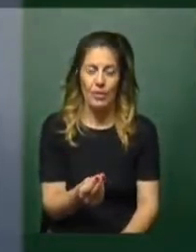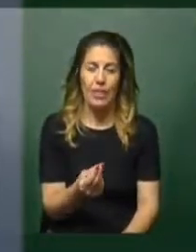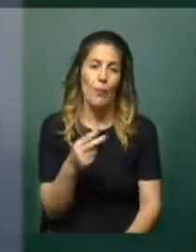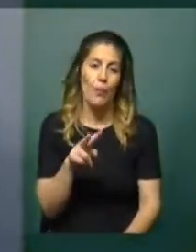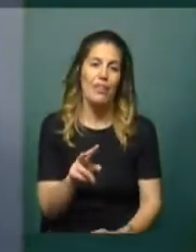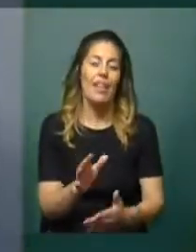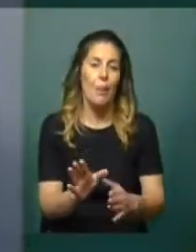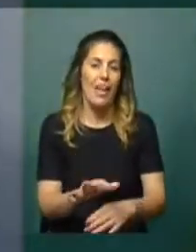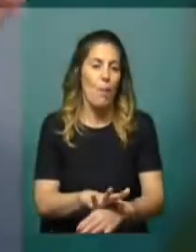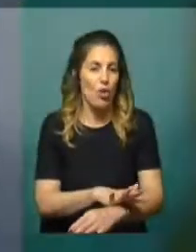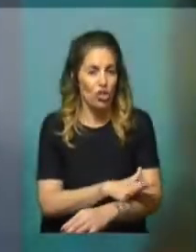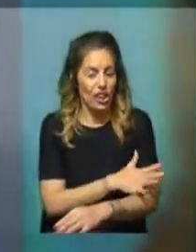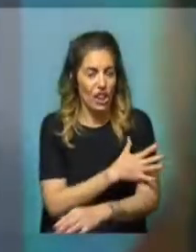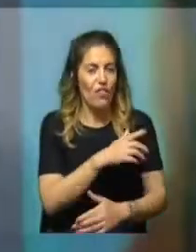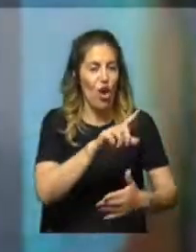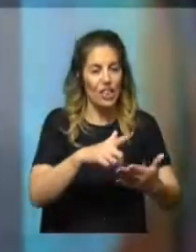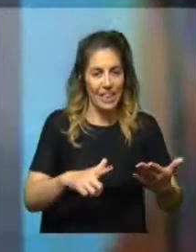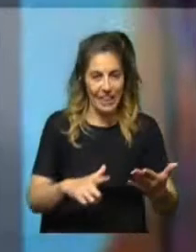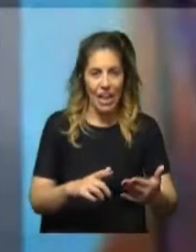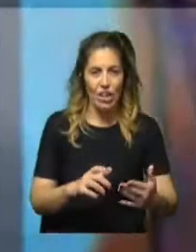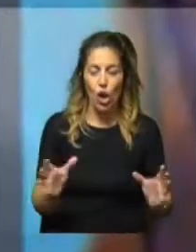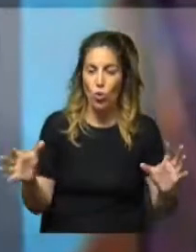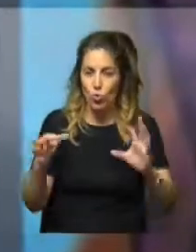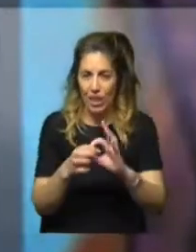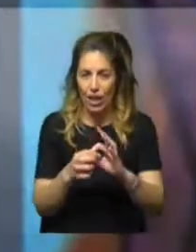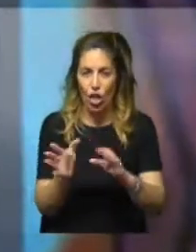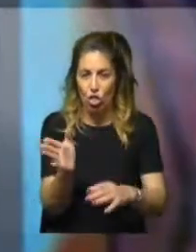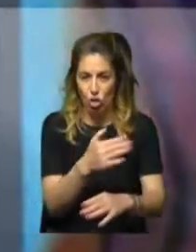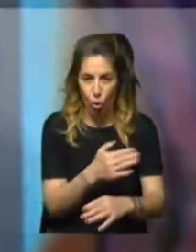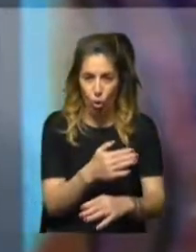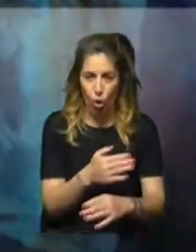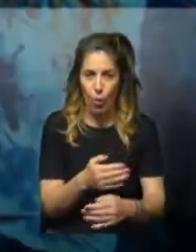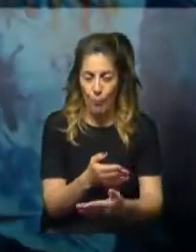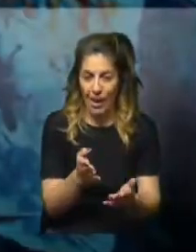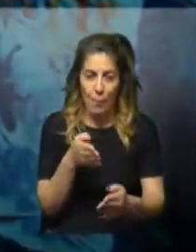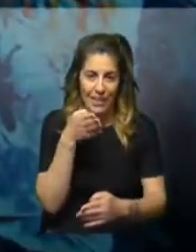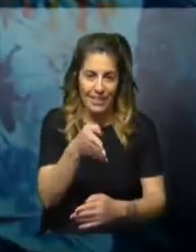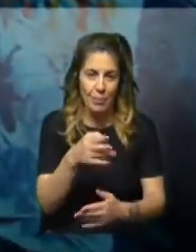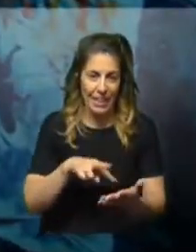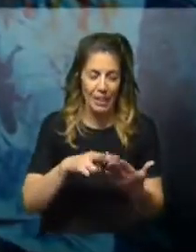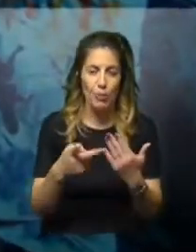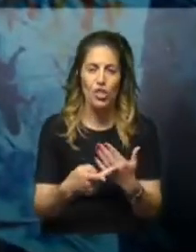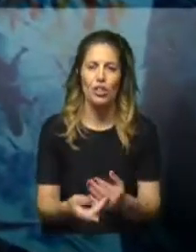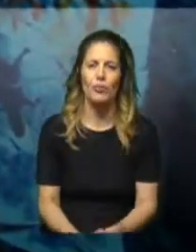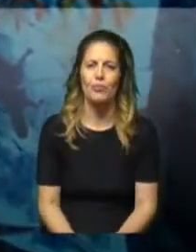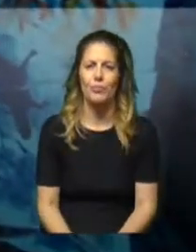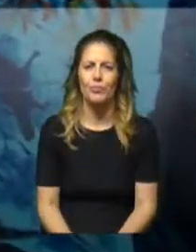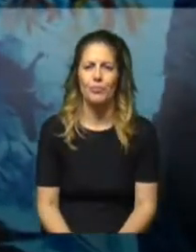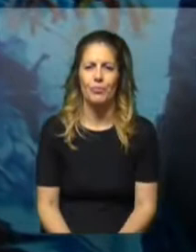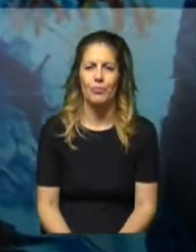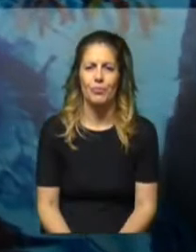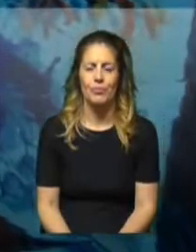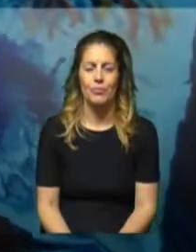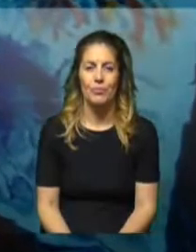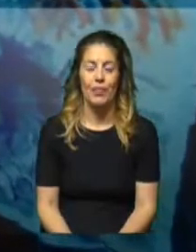emotivo literario narrativa y juntar todo para para participar ahí este este estamos en